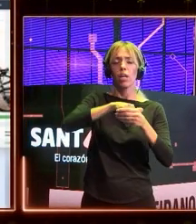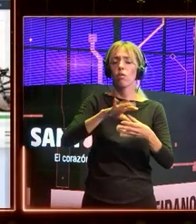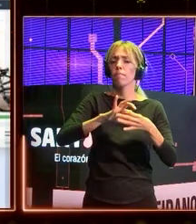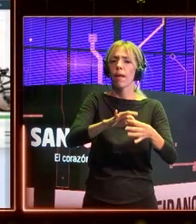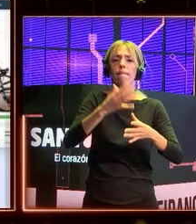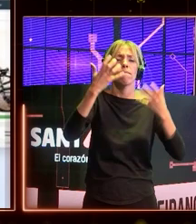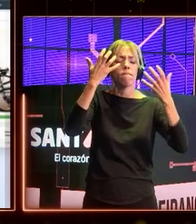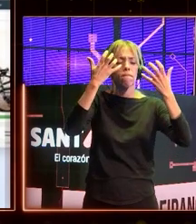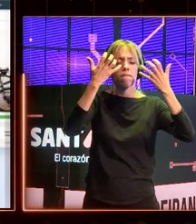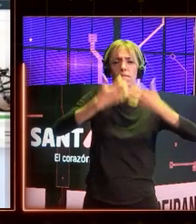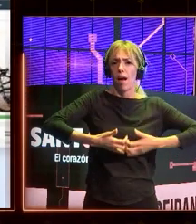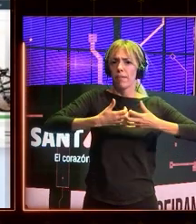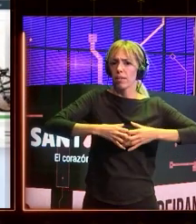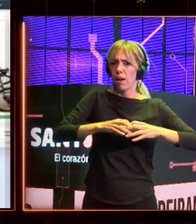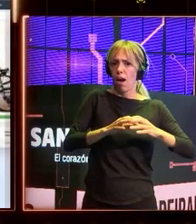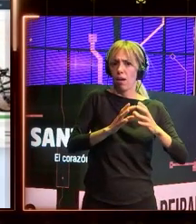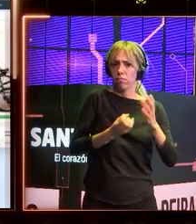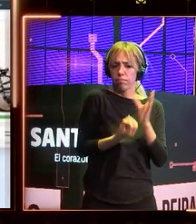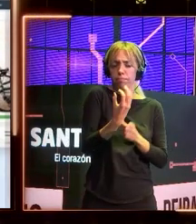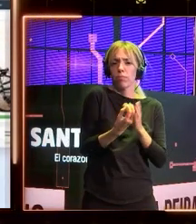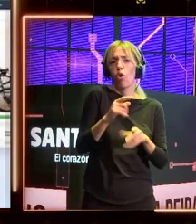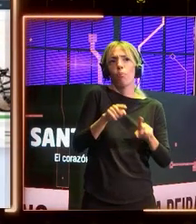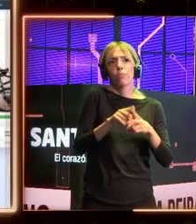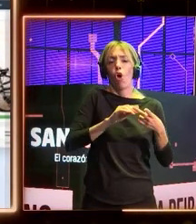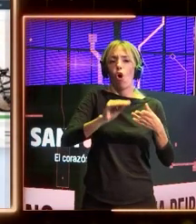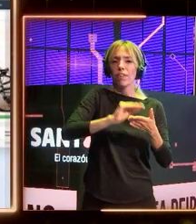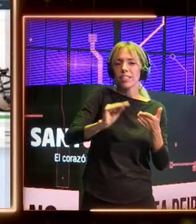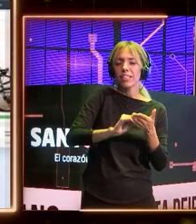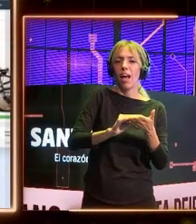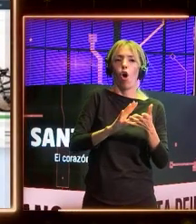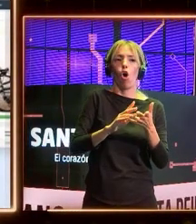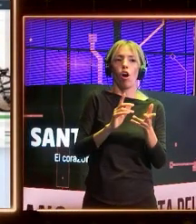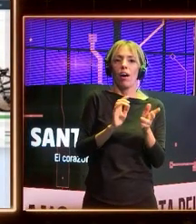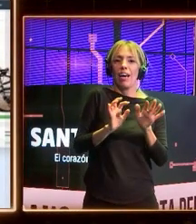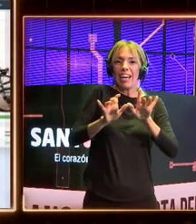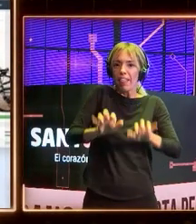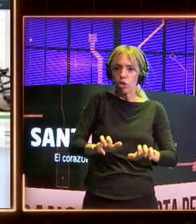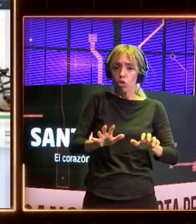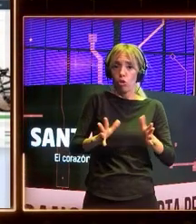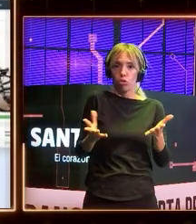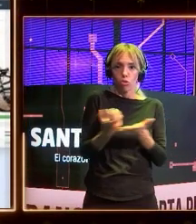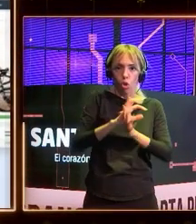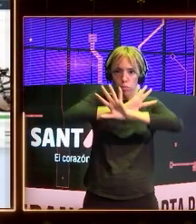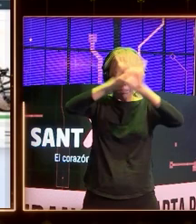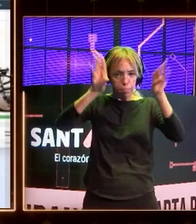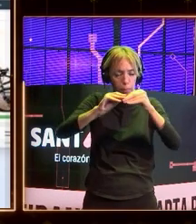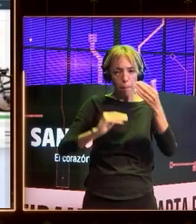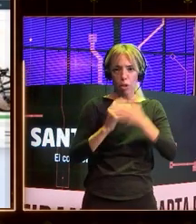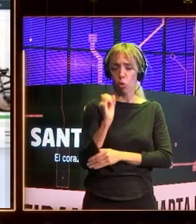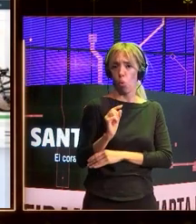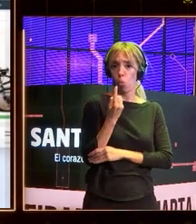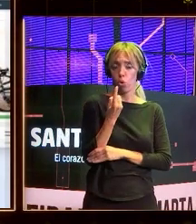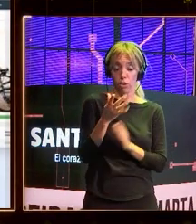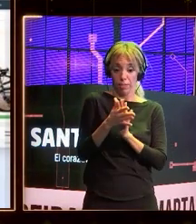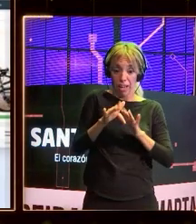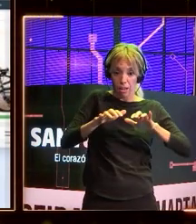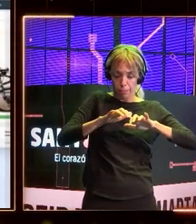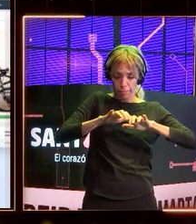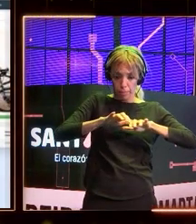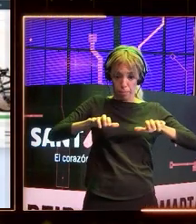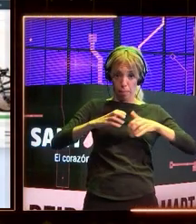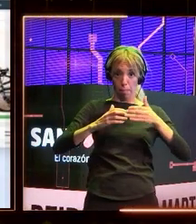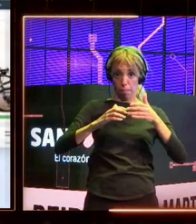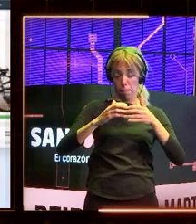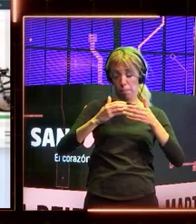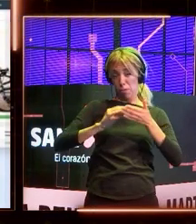la fábrica, la oficina, la redacción, es todo en un periódico, es lo más importante de un periódico. Y resulta que